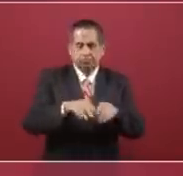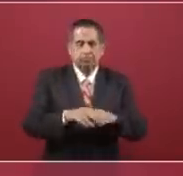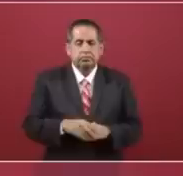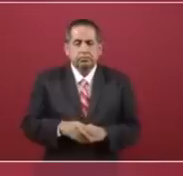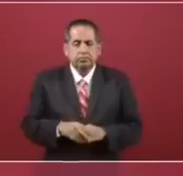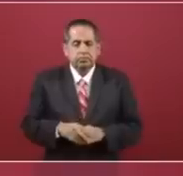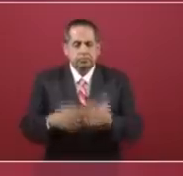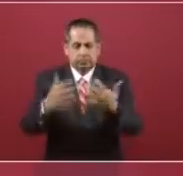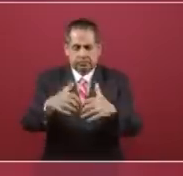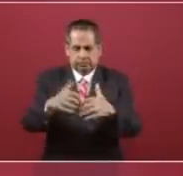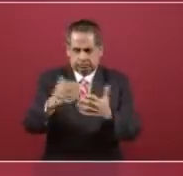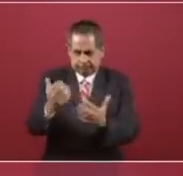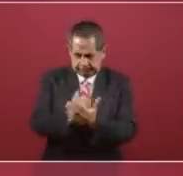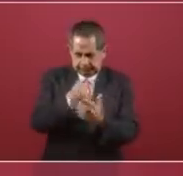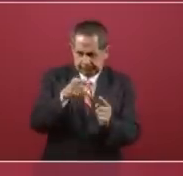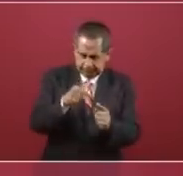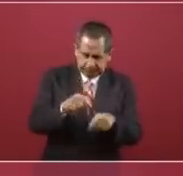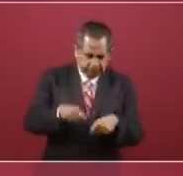gana una empresa